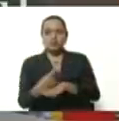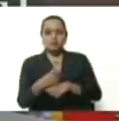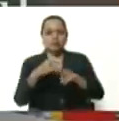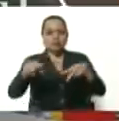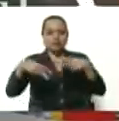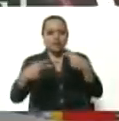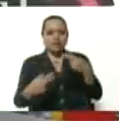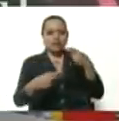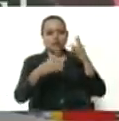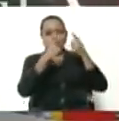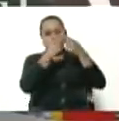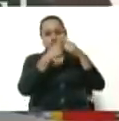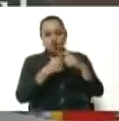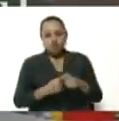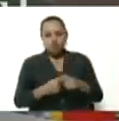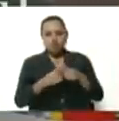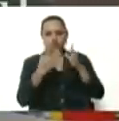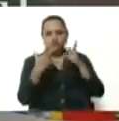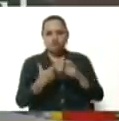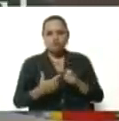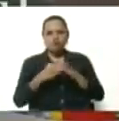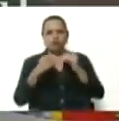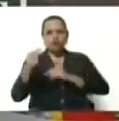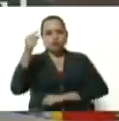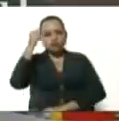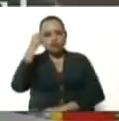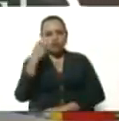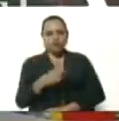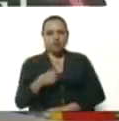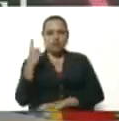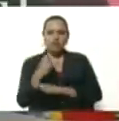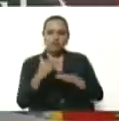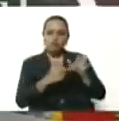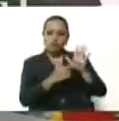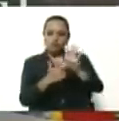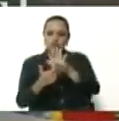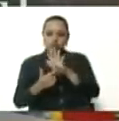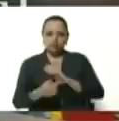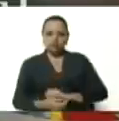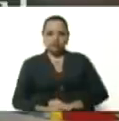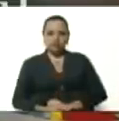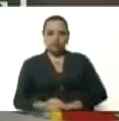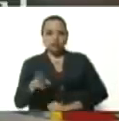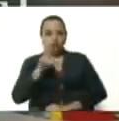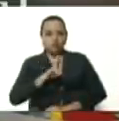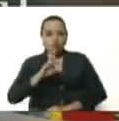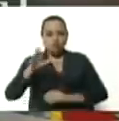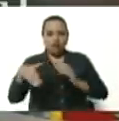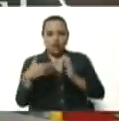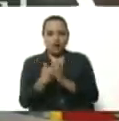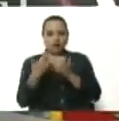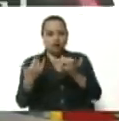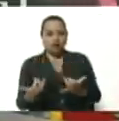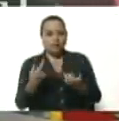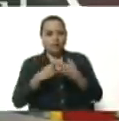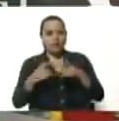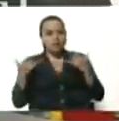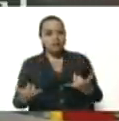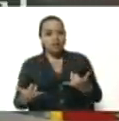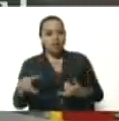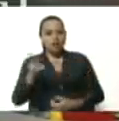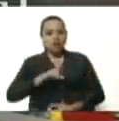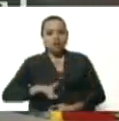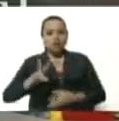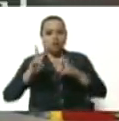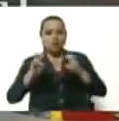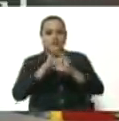las tablas que le estamos mostrando al país diariamente. Está bien las tablas que usamos hasta ahora, pero ya, utilicemos nuevas